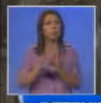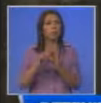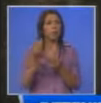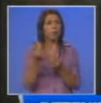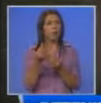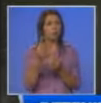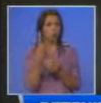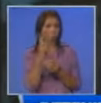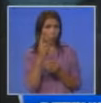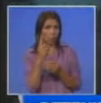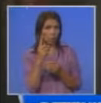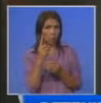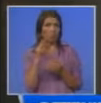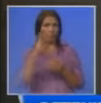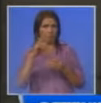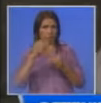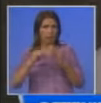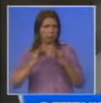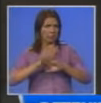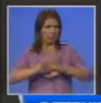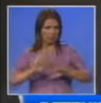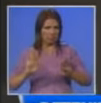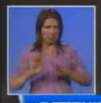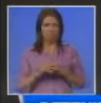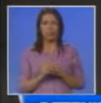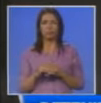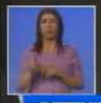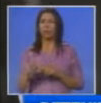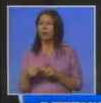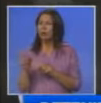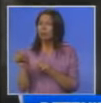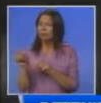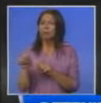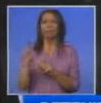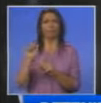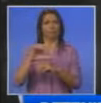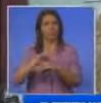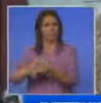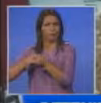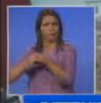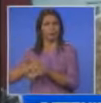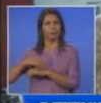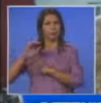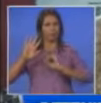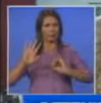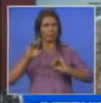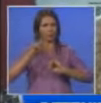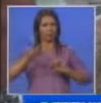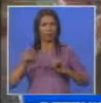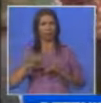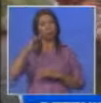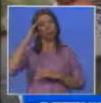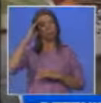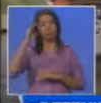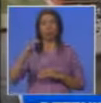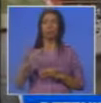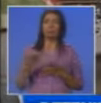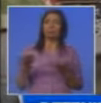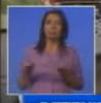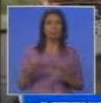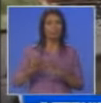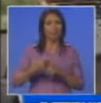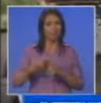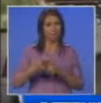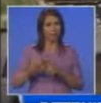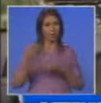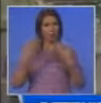de $1.20. Es uno de los 6 detenidos durante el operativo realizado por la Intendencia de Policía en el mercado de Montebello, al